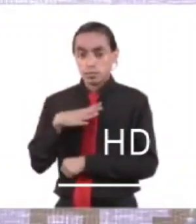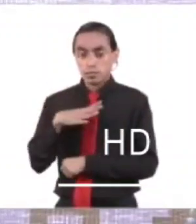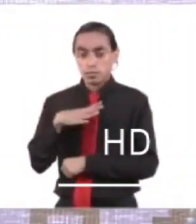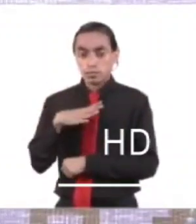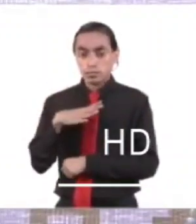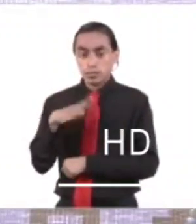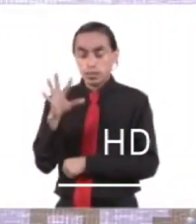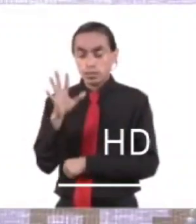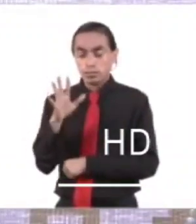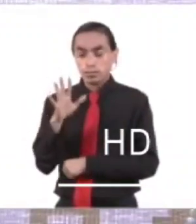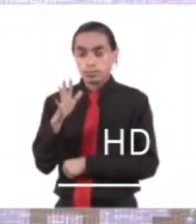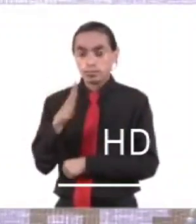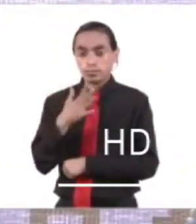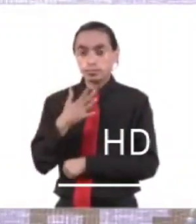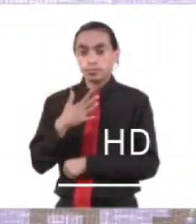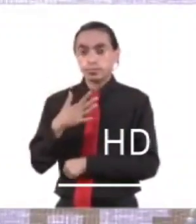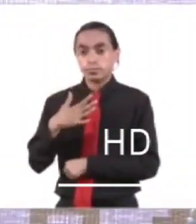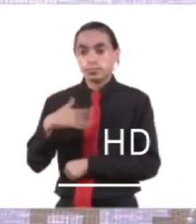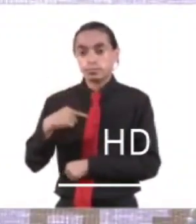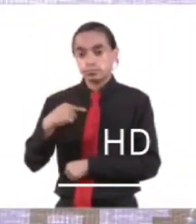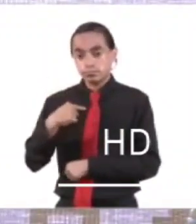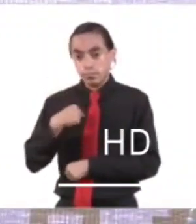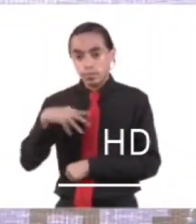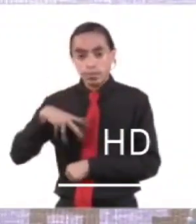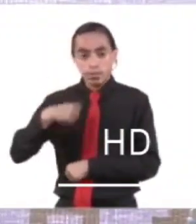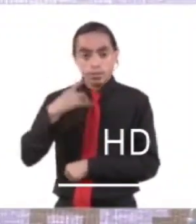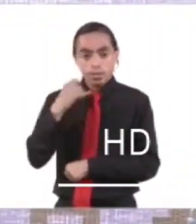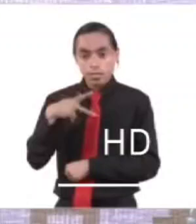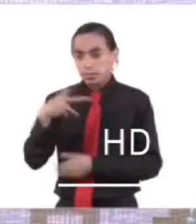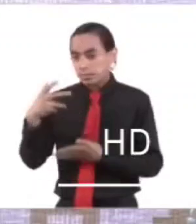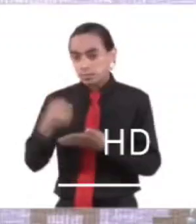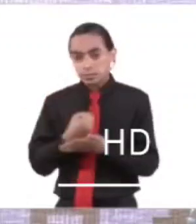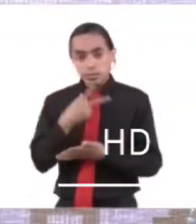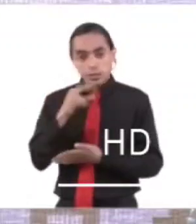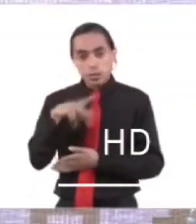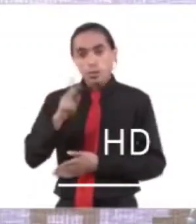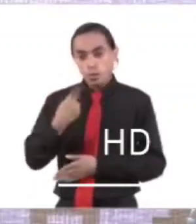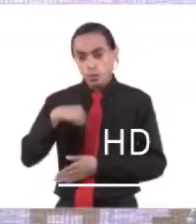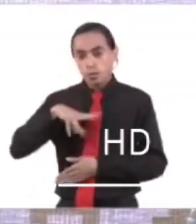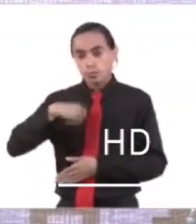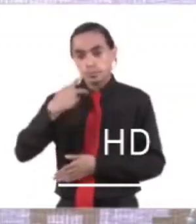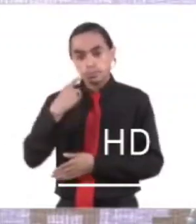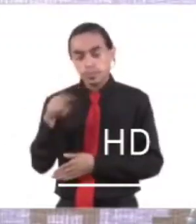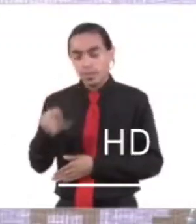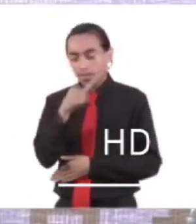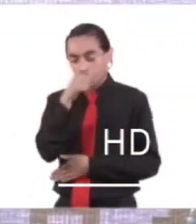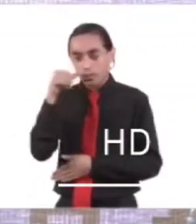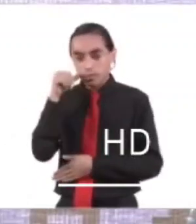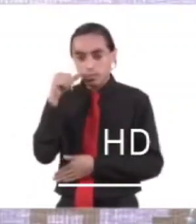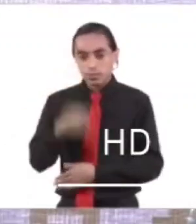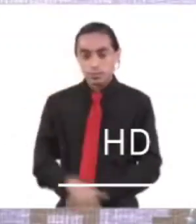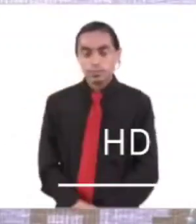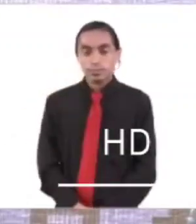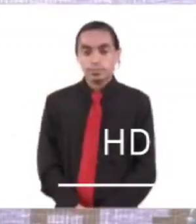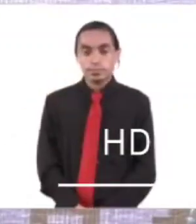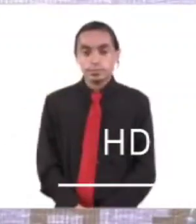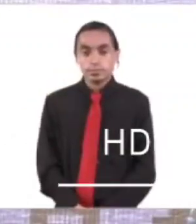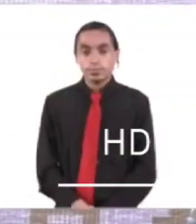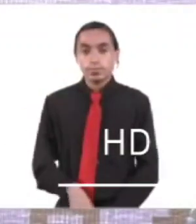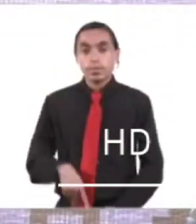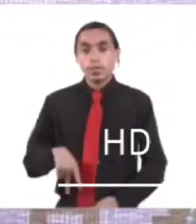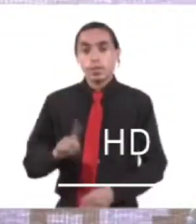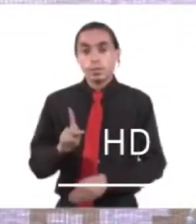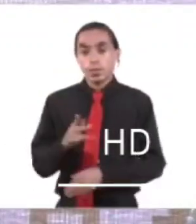bueno, pues vamos a dar la lucha, pero pues obviamente no vamos a ganar. Era Benito Juárez, pero fue